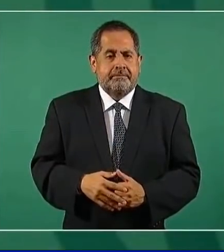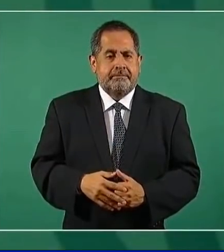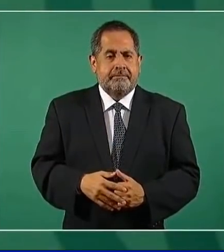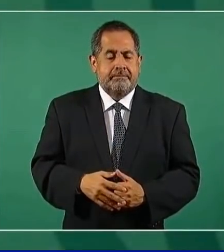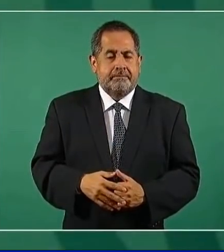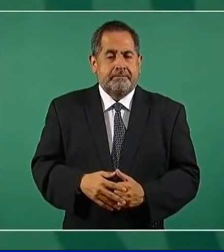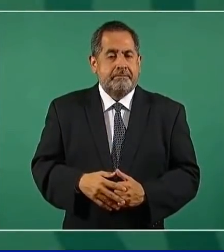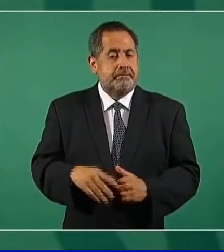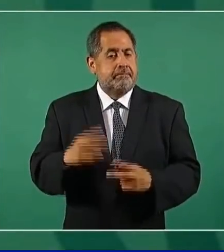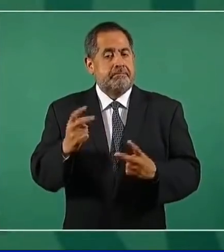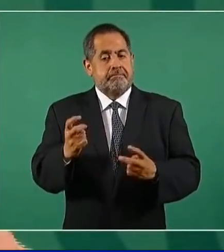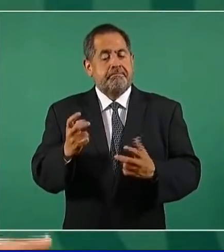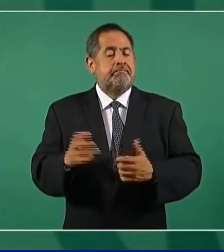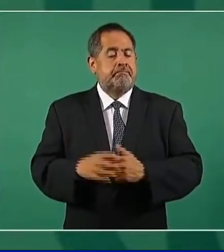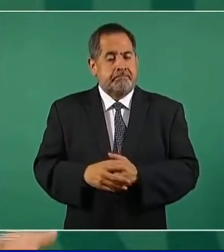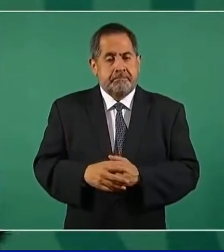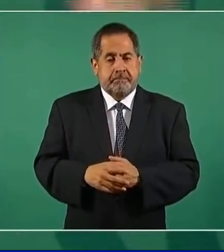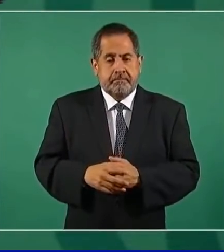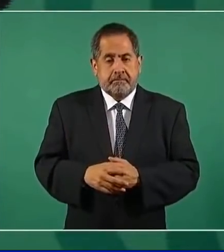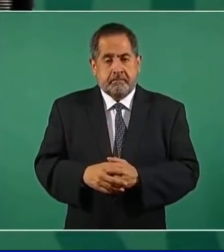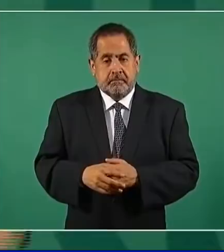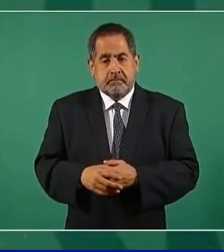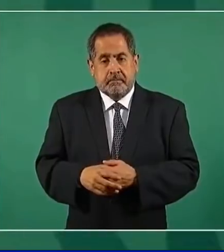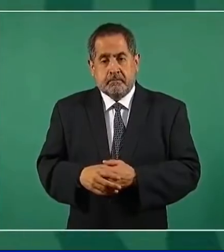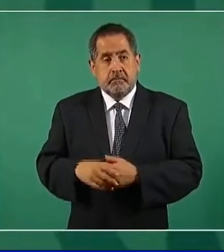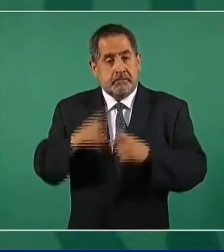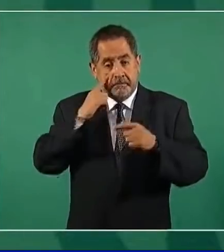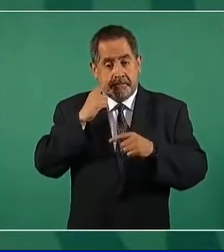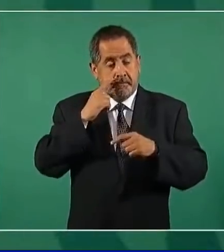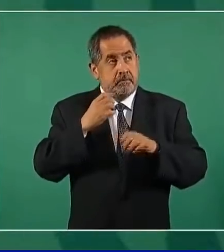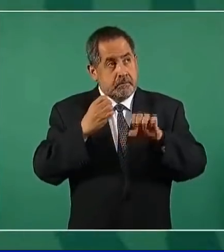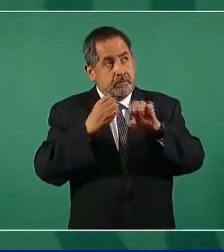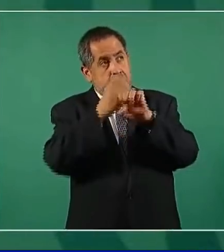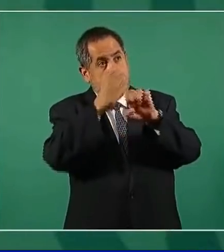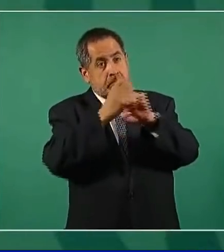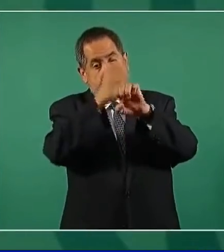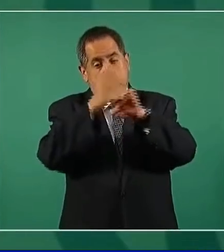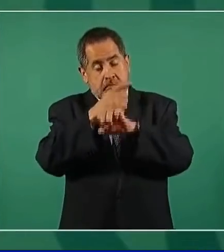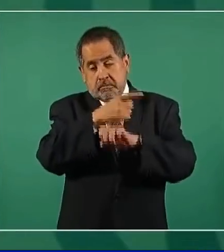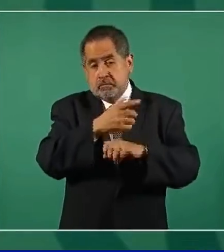Entonces, si eso no se hace en los estados,